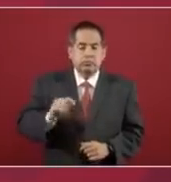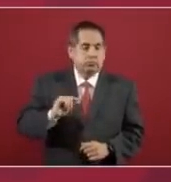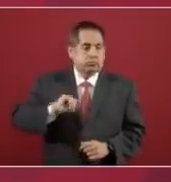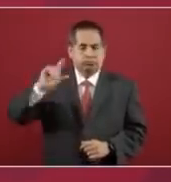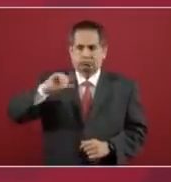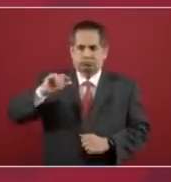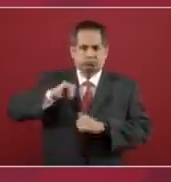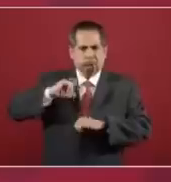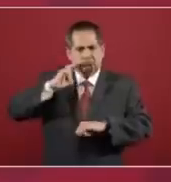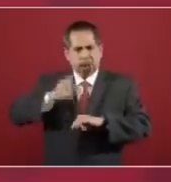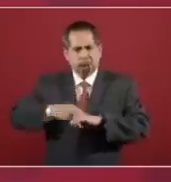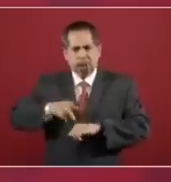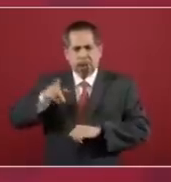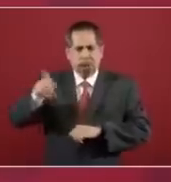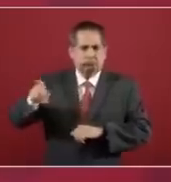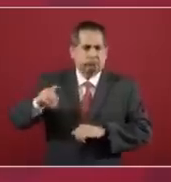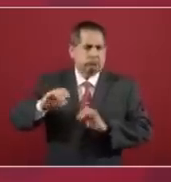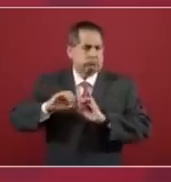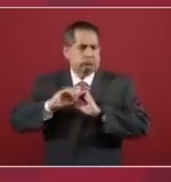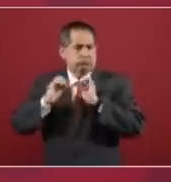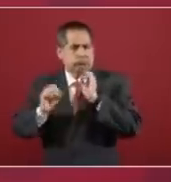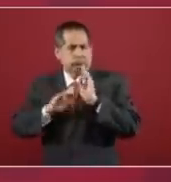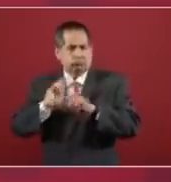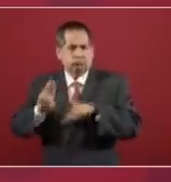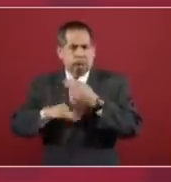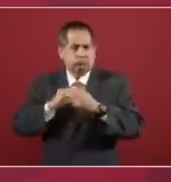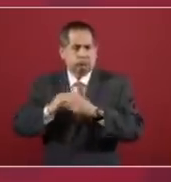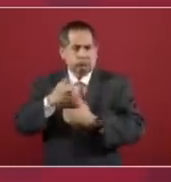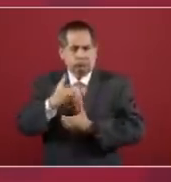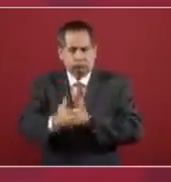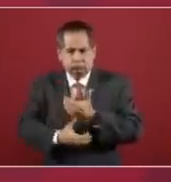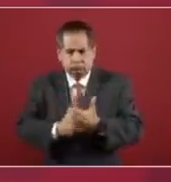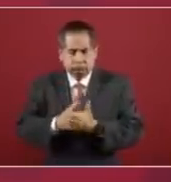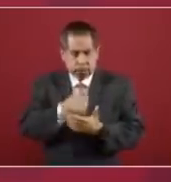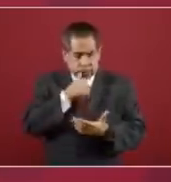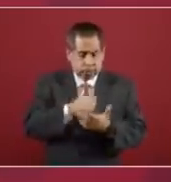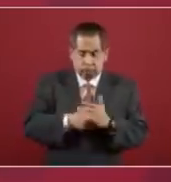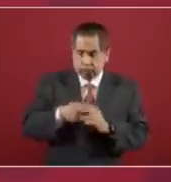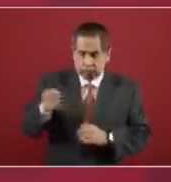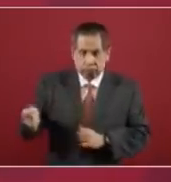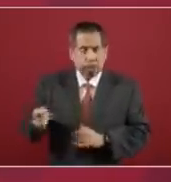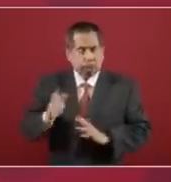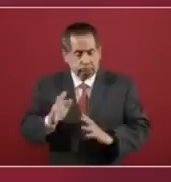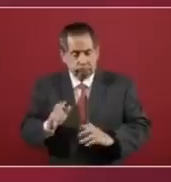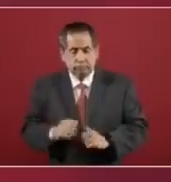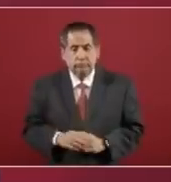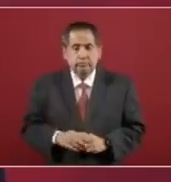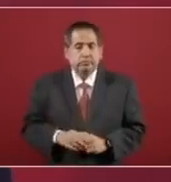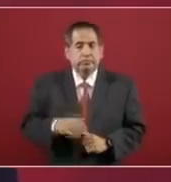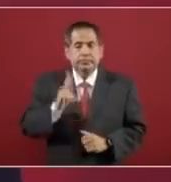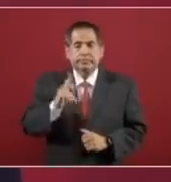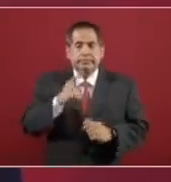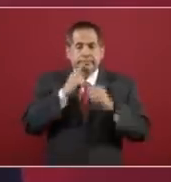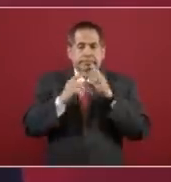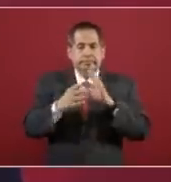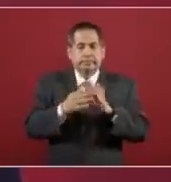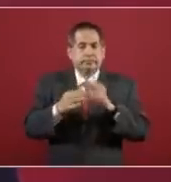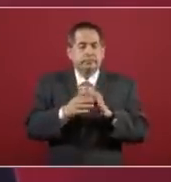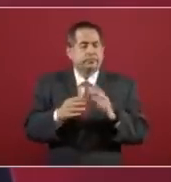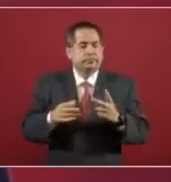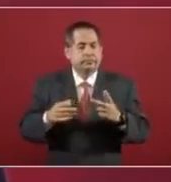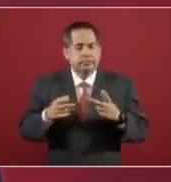de la organización mundial de comercio pero no está en la